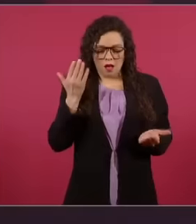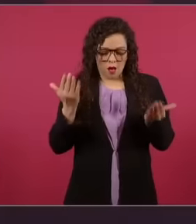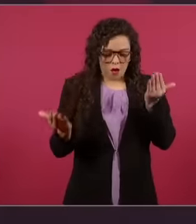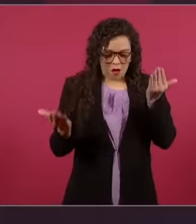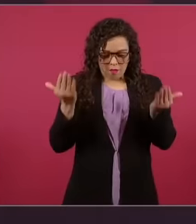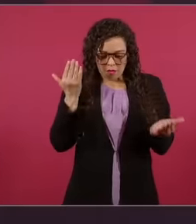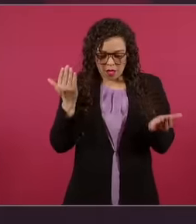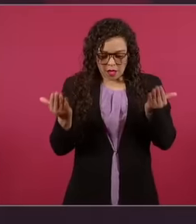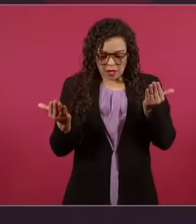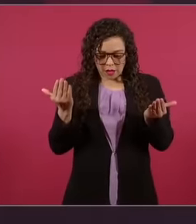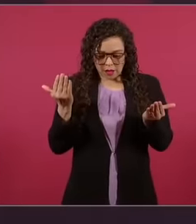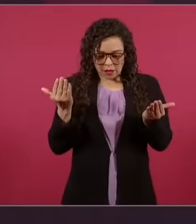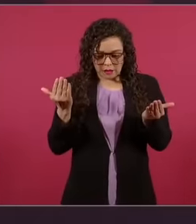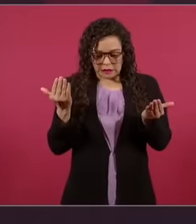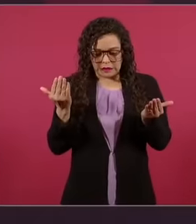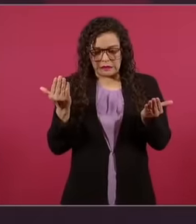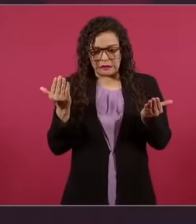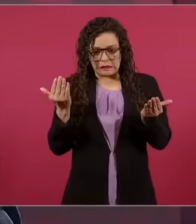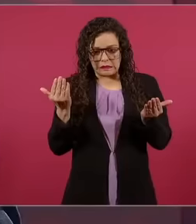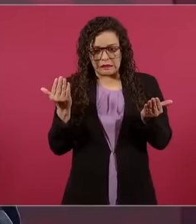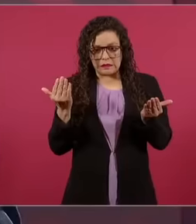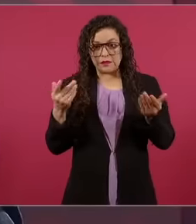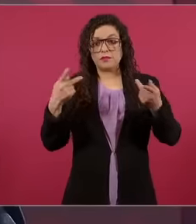con los que ganan salario mínimo.